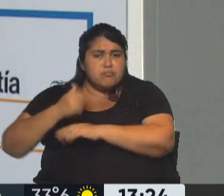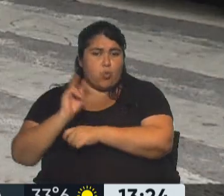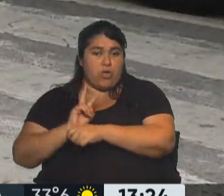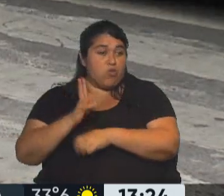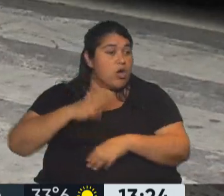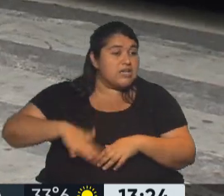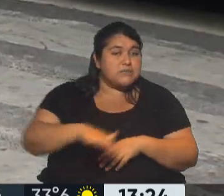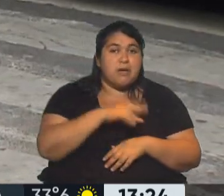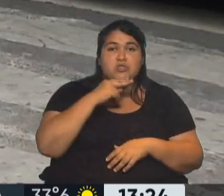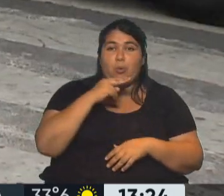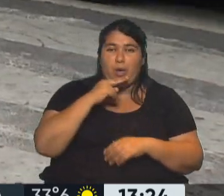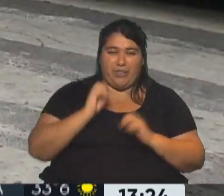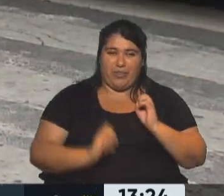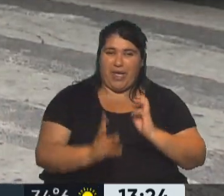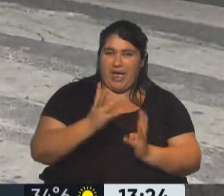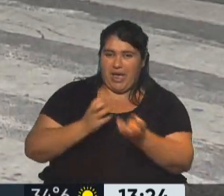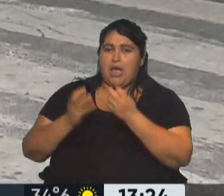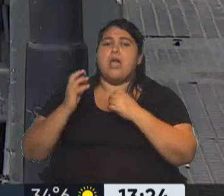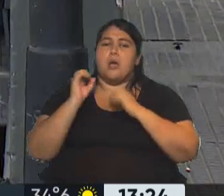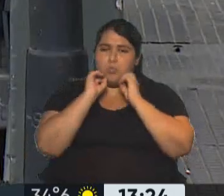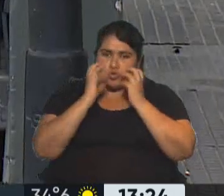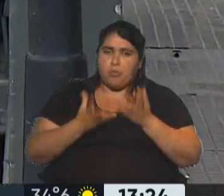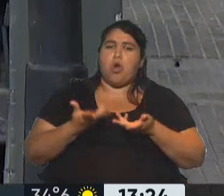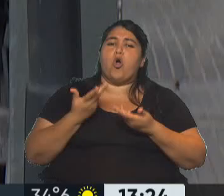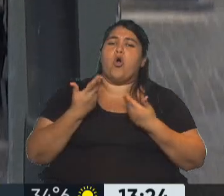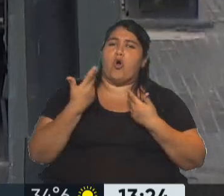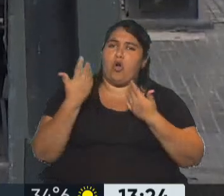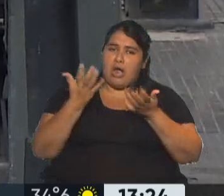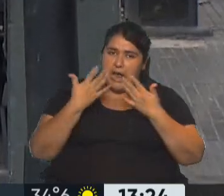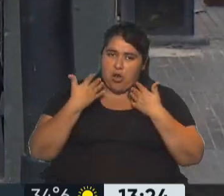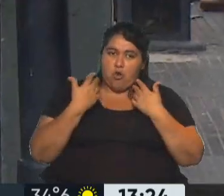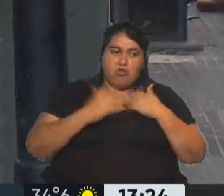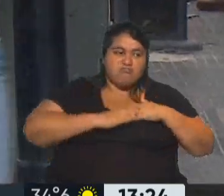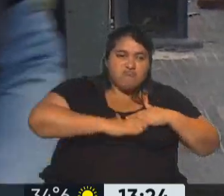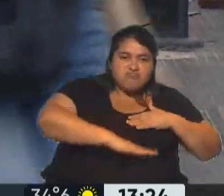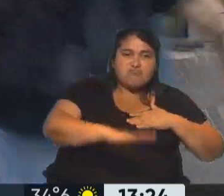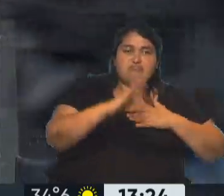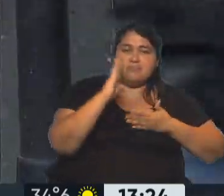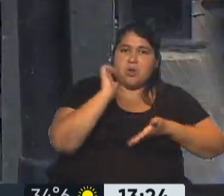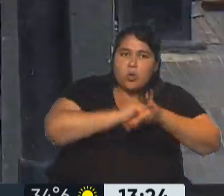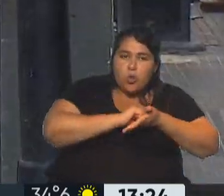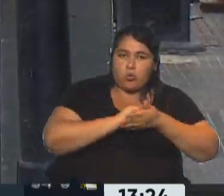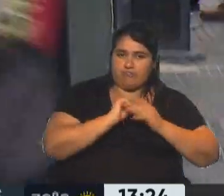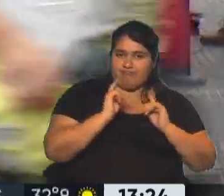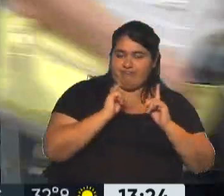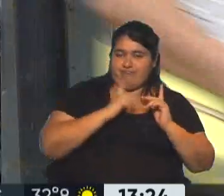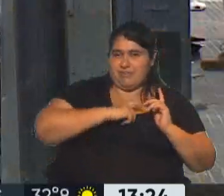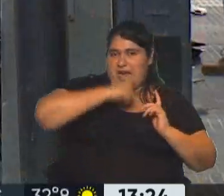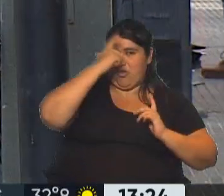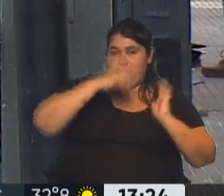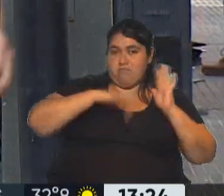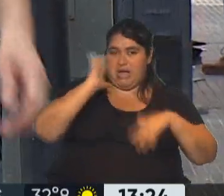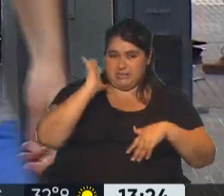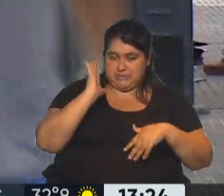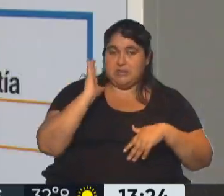verdes, uno maneja mucho mejor el calor ahí que en el cemento de la ciudad, por ejemplo. Idealmente en estos días, siempre decimos clásicamente,